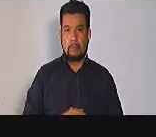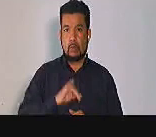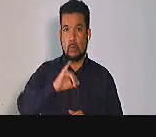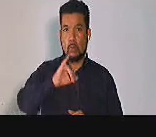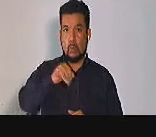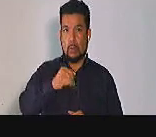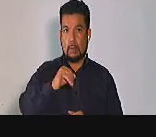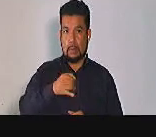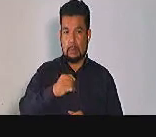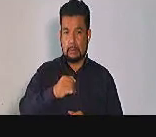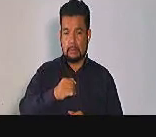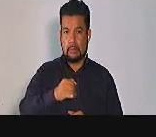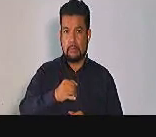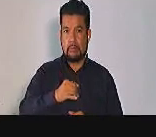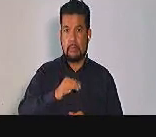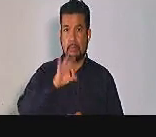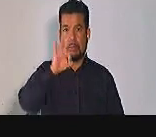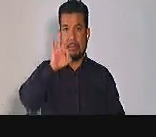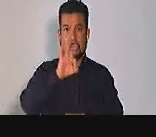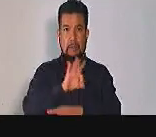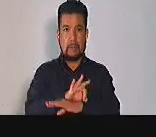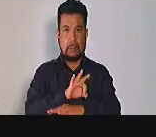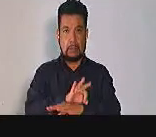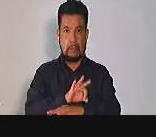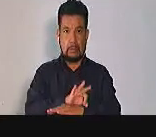jueves 3 de la tarde